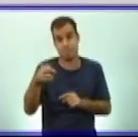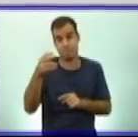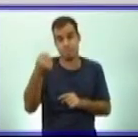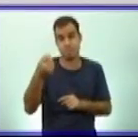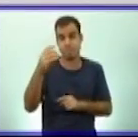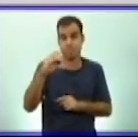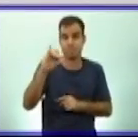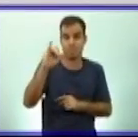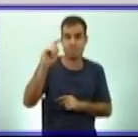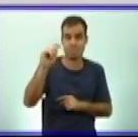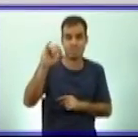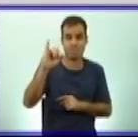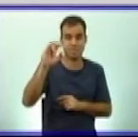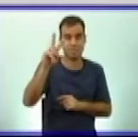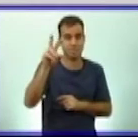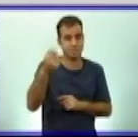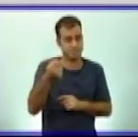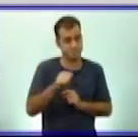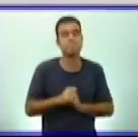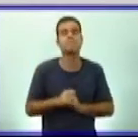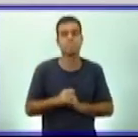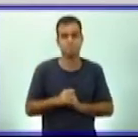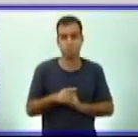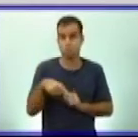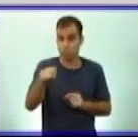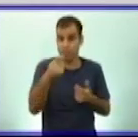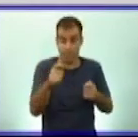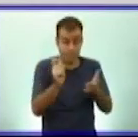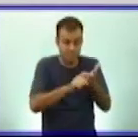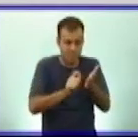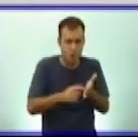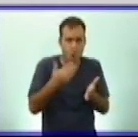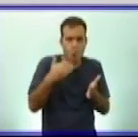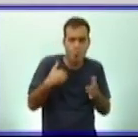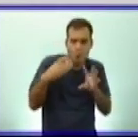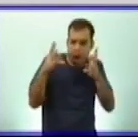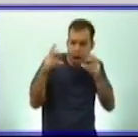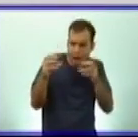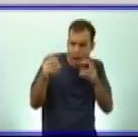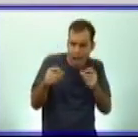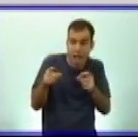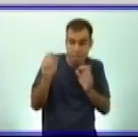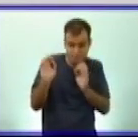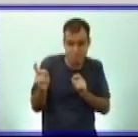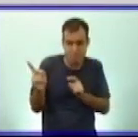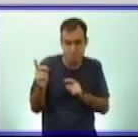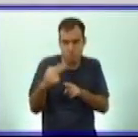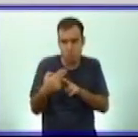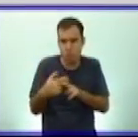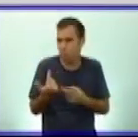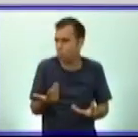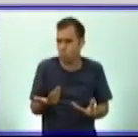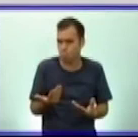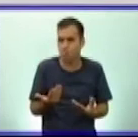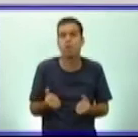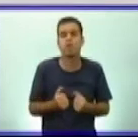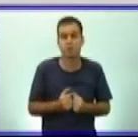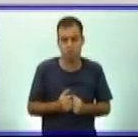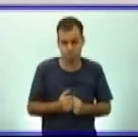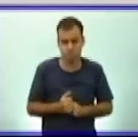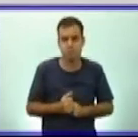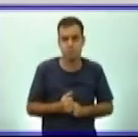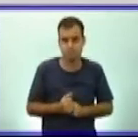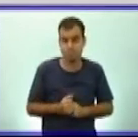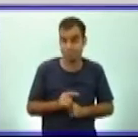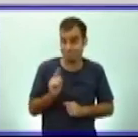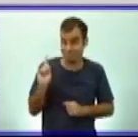recogida en su formulario cómo se determina el valor de la reactancia capacitiva. En este caso, esa